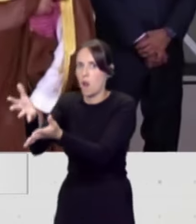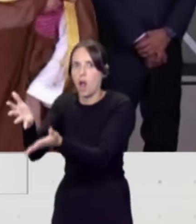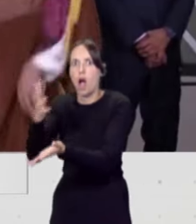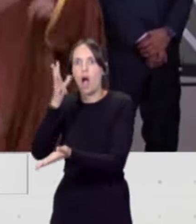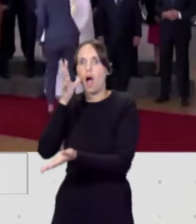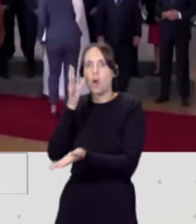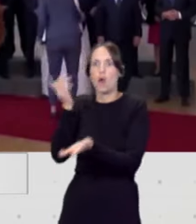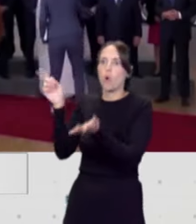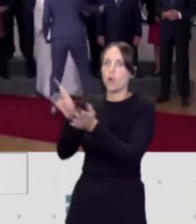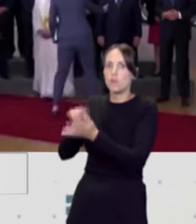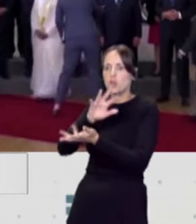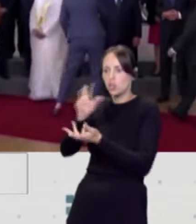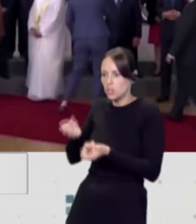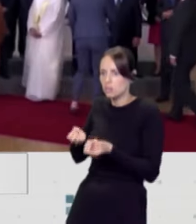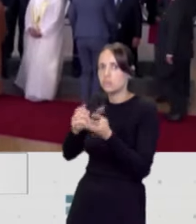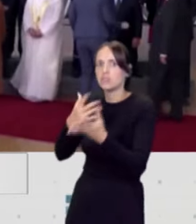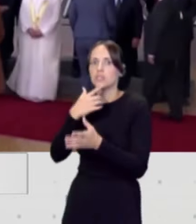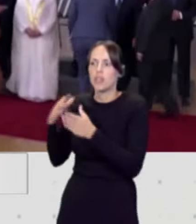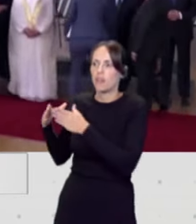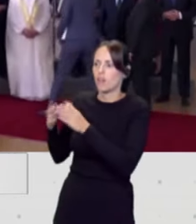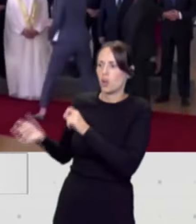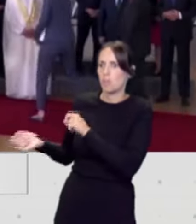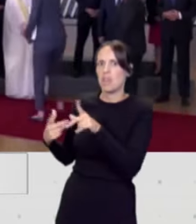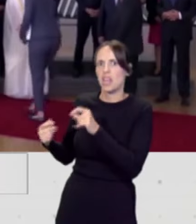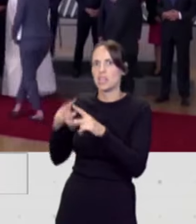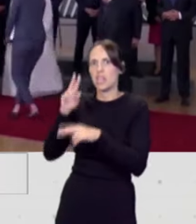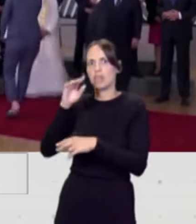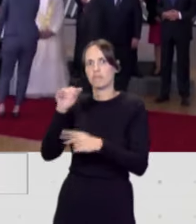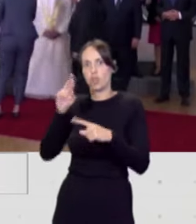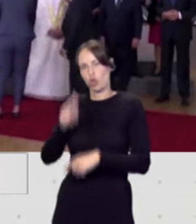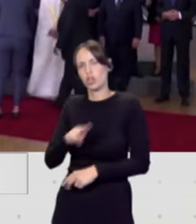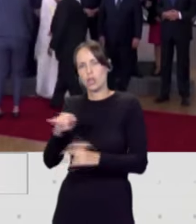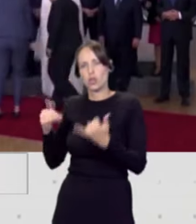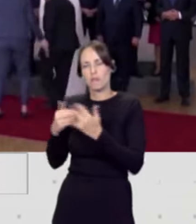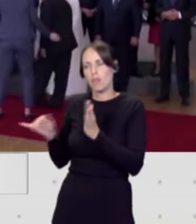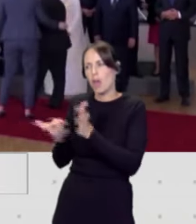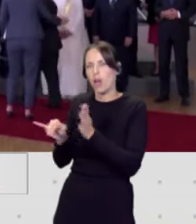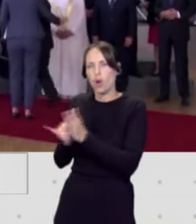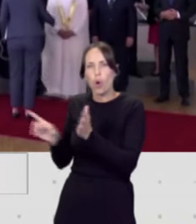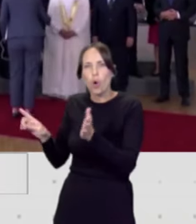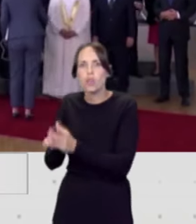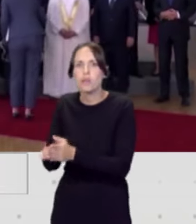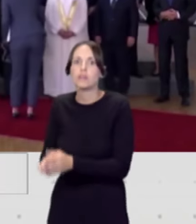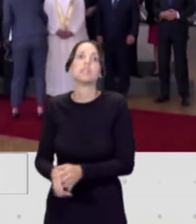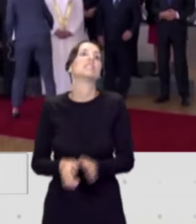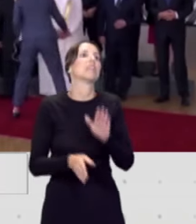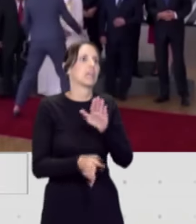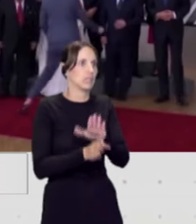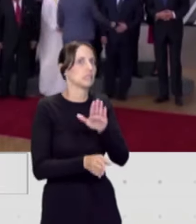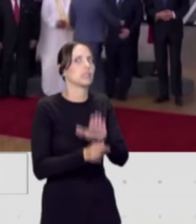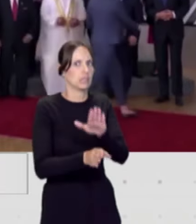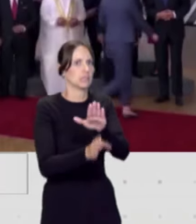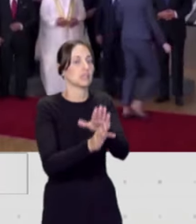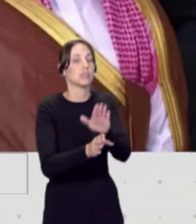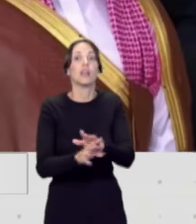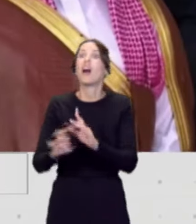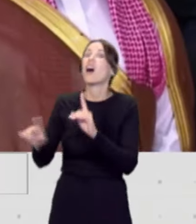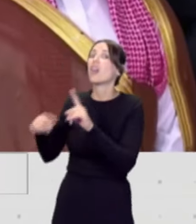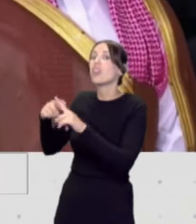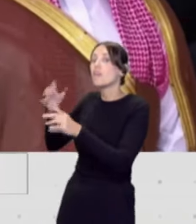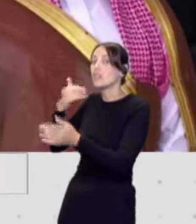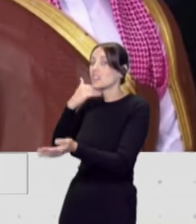avistado otro barco, sí, cerca de Tenerife. Es constante, o sea, sí, la llegada, sí, sí, sí, sigue siendo. Y con un detalle que también hemos hablado, Pilar, y con un